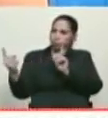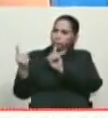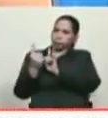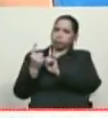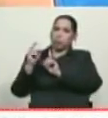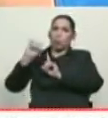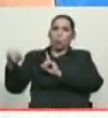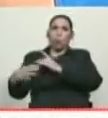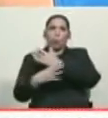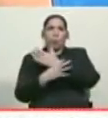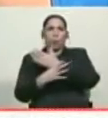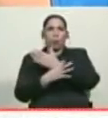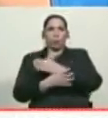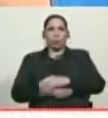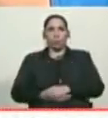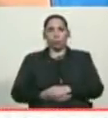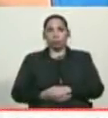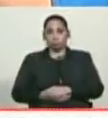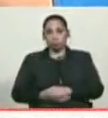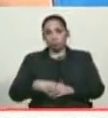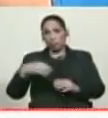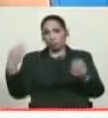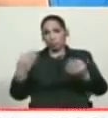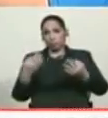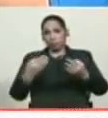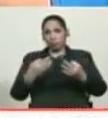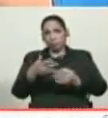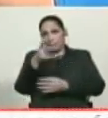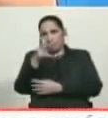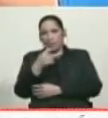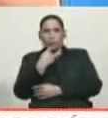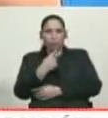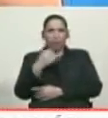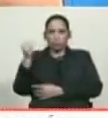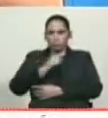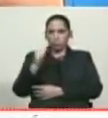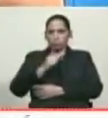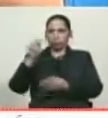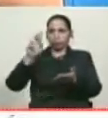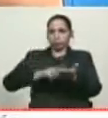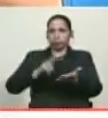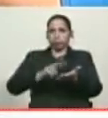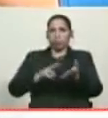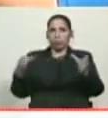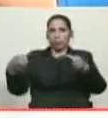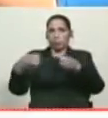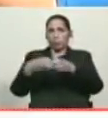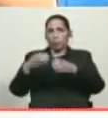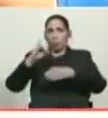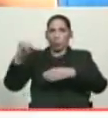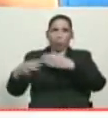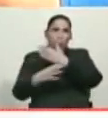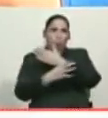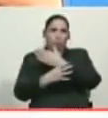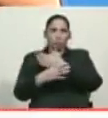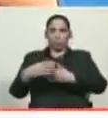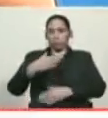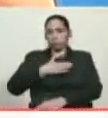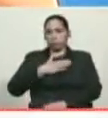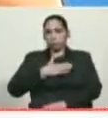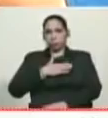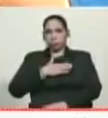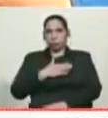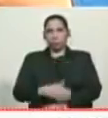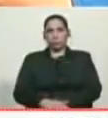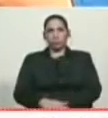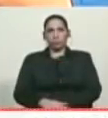después que fue mentira. Los hechos demostraron que fue absolutamente cierto lo de la reunión. Quedó muy mal, pero a ellos no les importa porque ellos no tienen